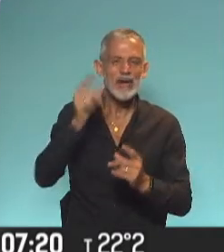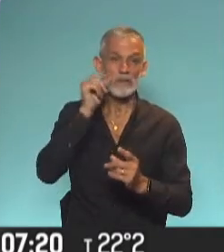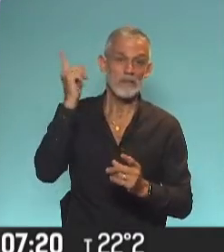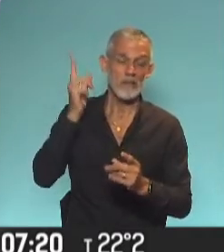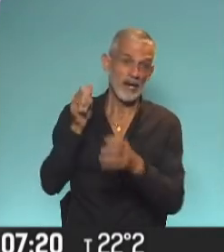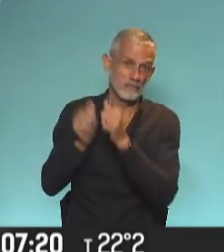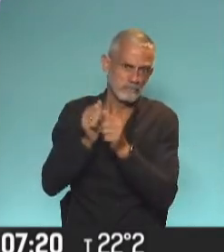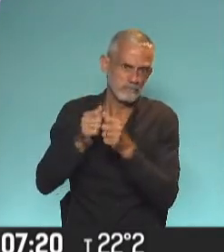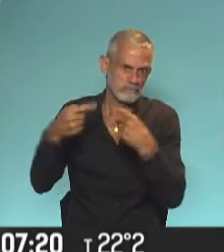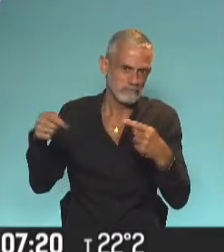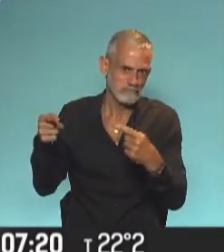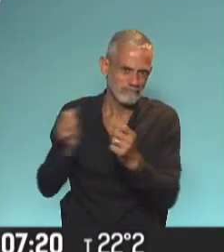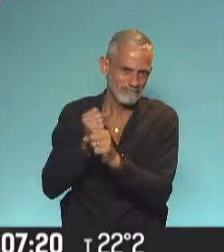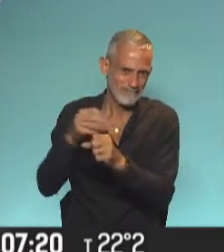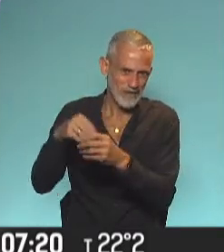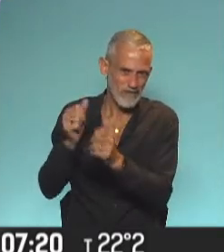industrial.